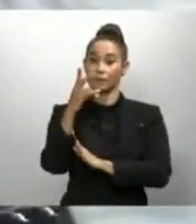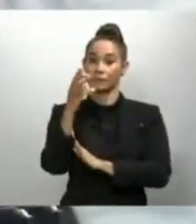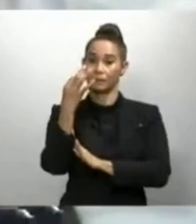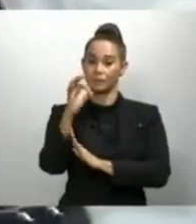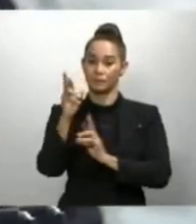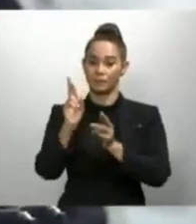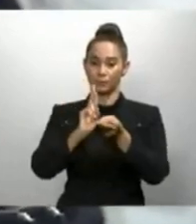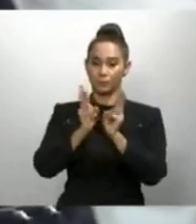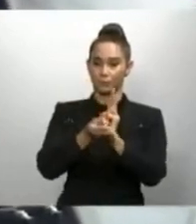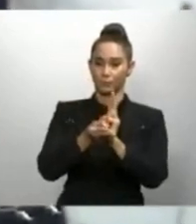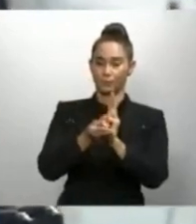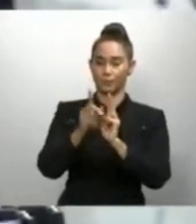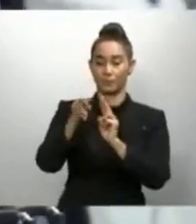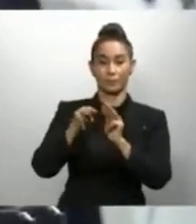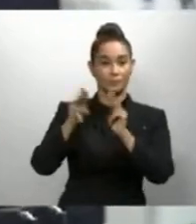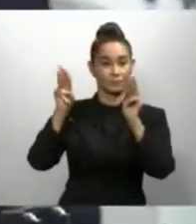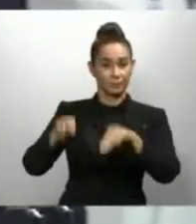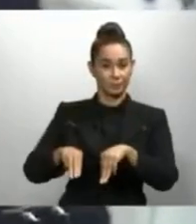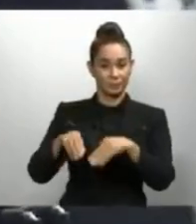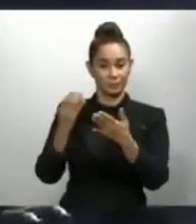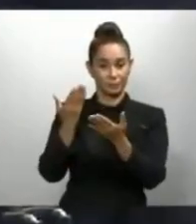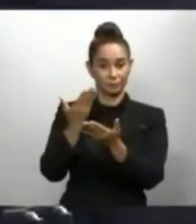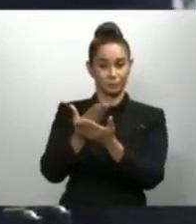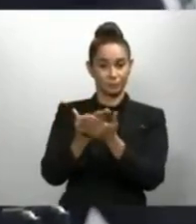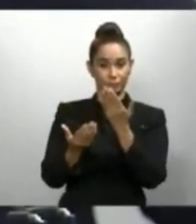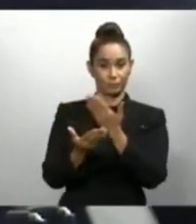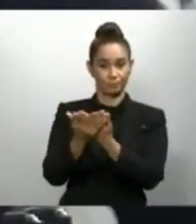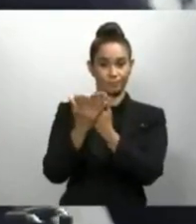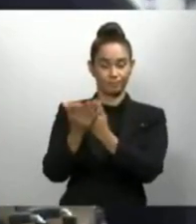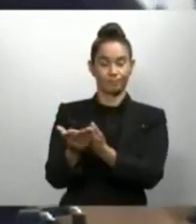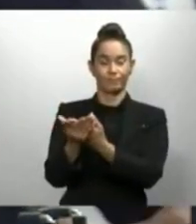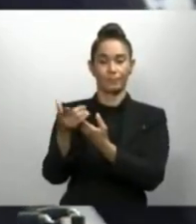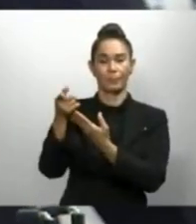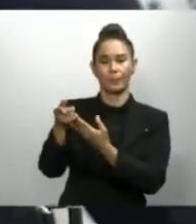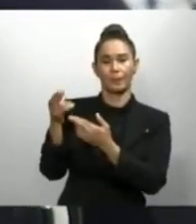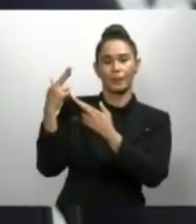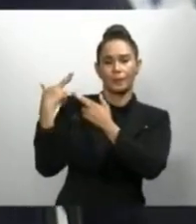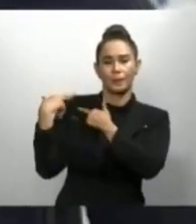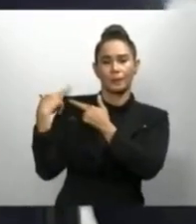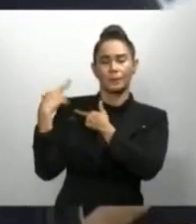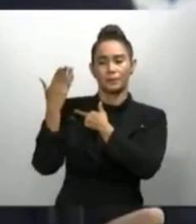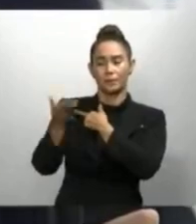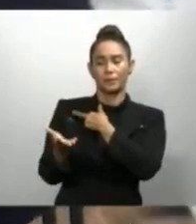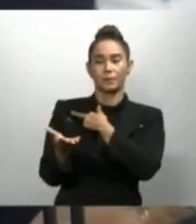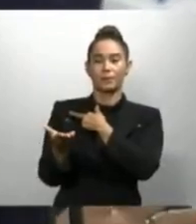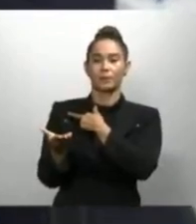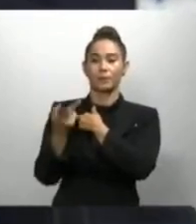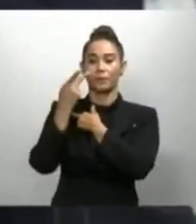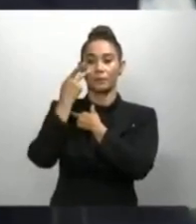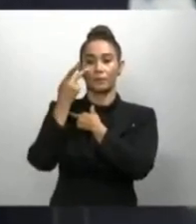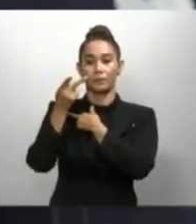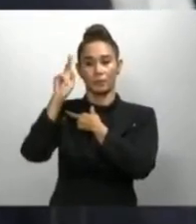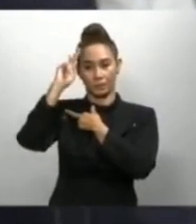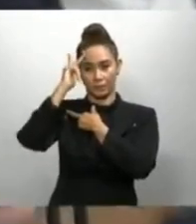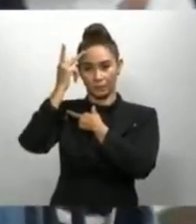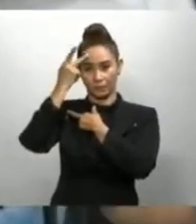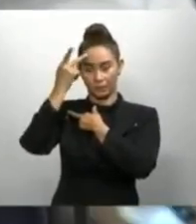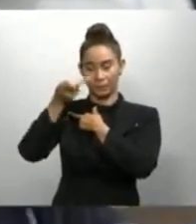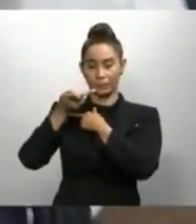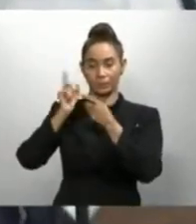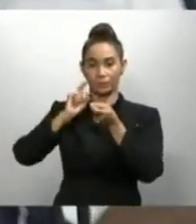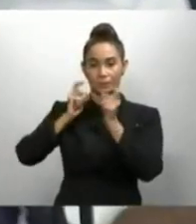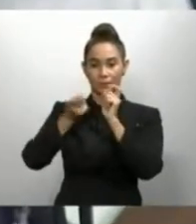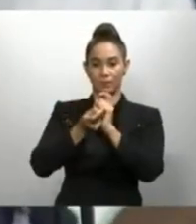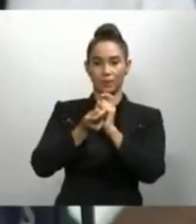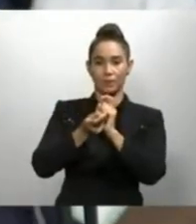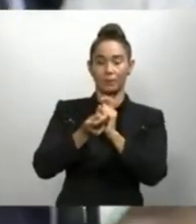regula ese ministerio y que pone en manos de este la mayor responsabilidad en lo que tiene que ver con la política de erradicación de